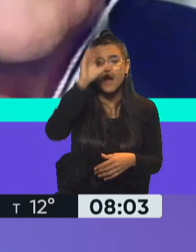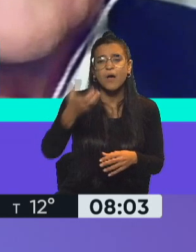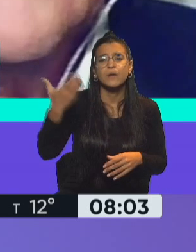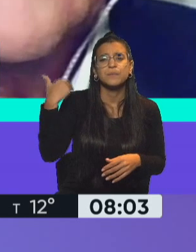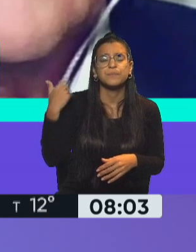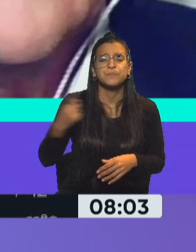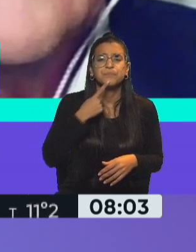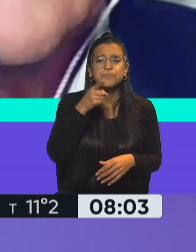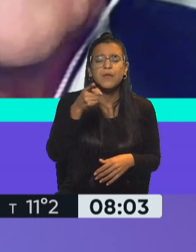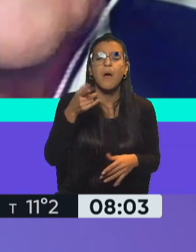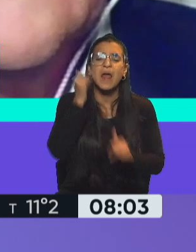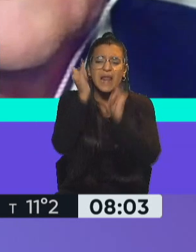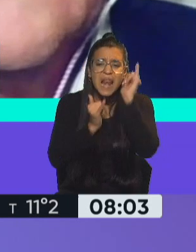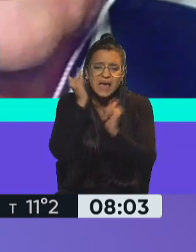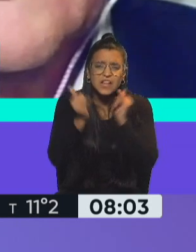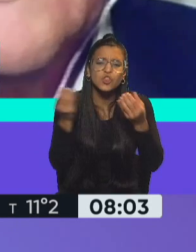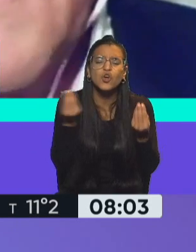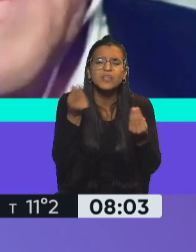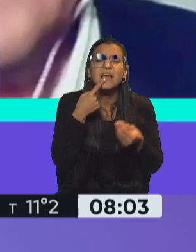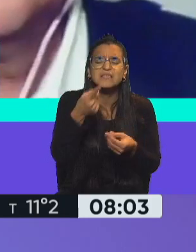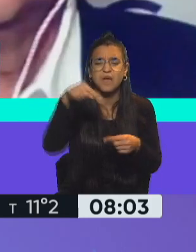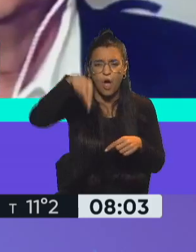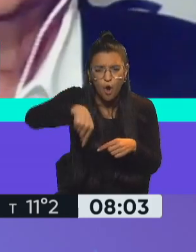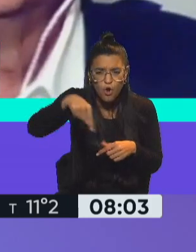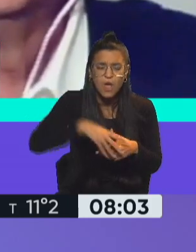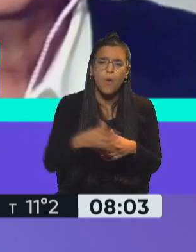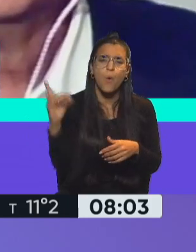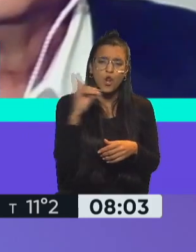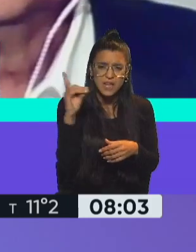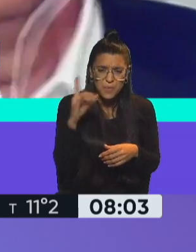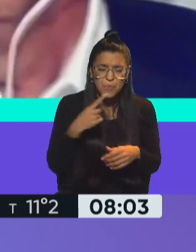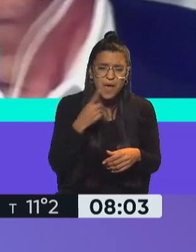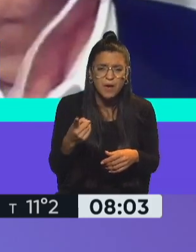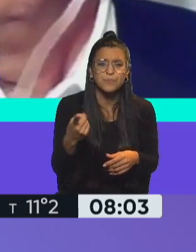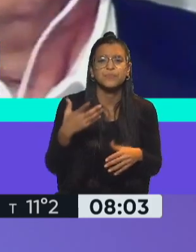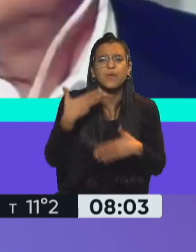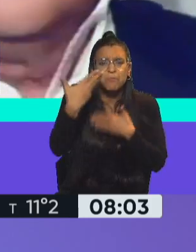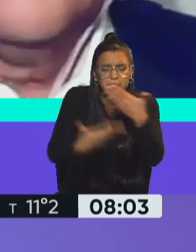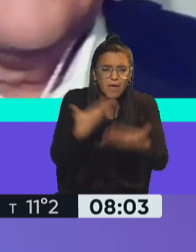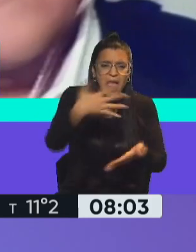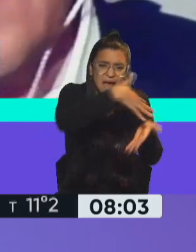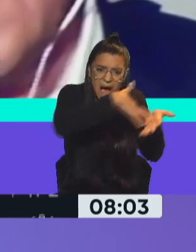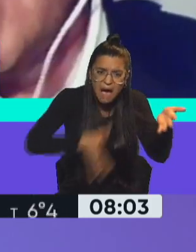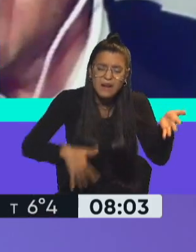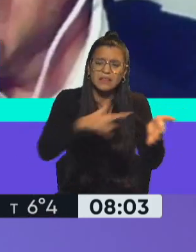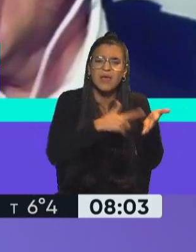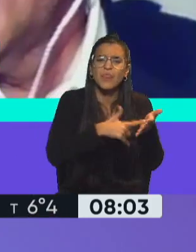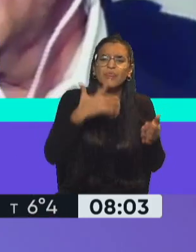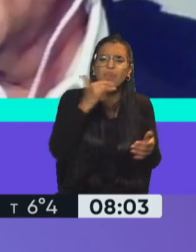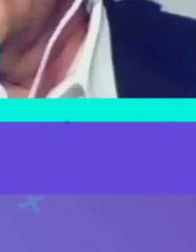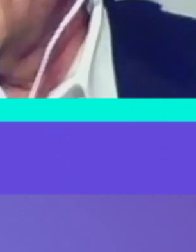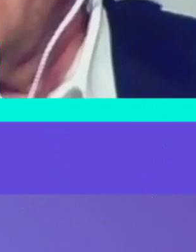allí relatando justamente lo que está sucediendo por estas horas en Bolivia, básicamente, luego de esta carta, luego de esta